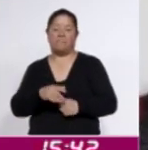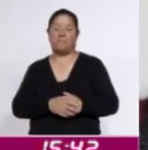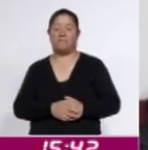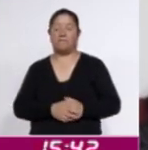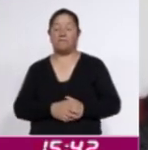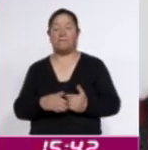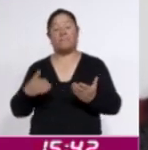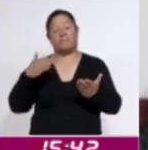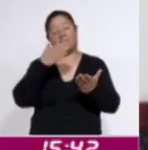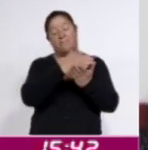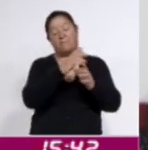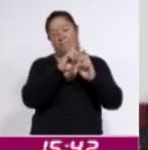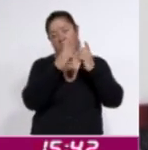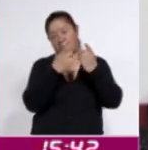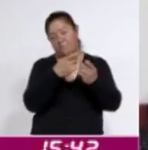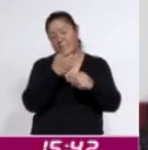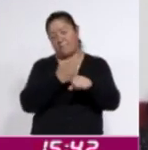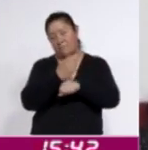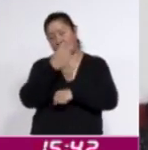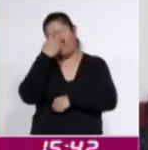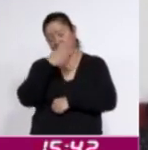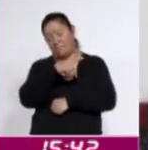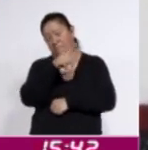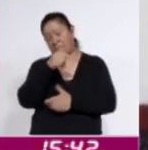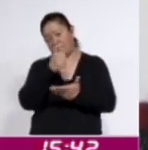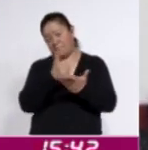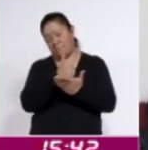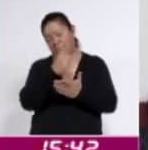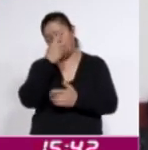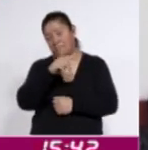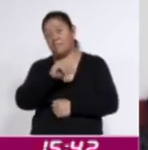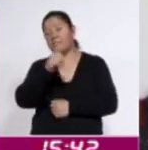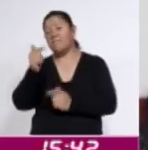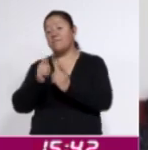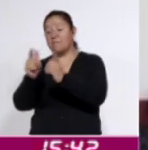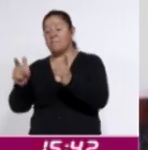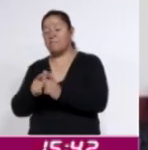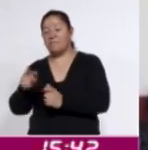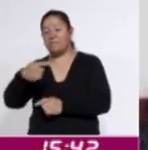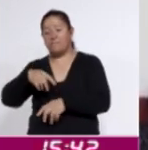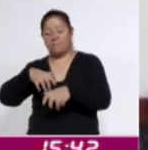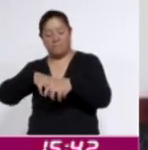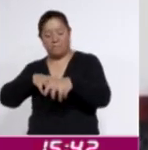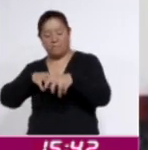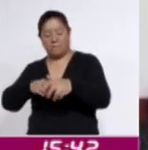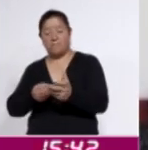México, a Ciudad de México. Y otro grupo de peregrinos sale